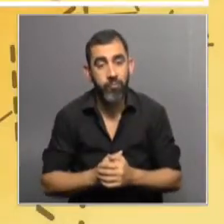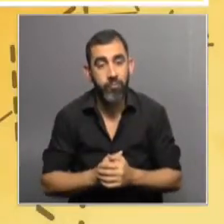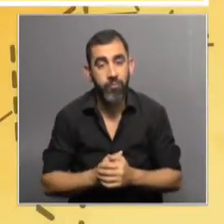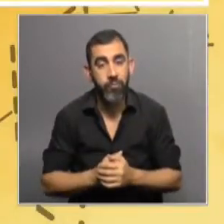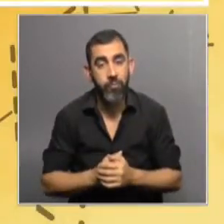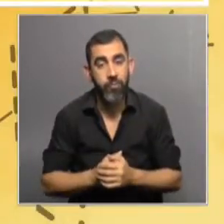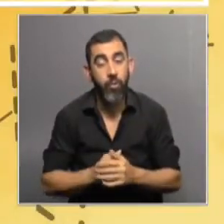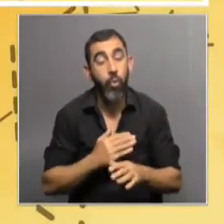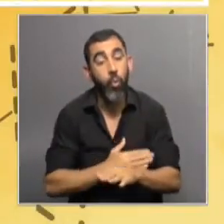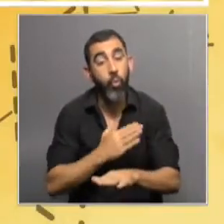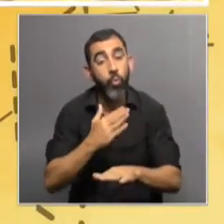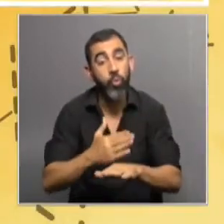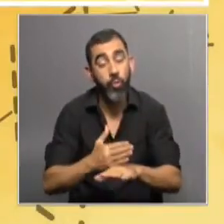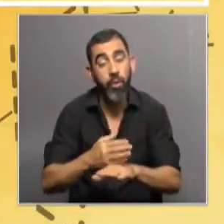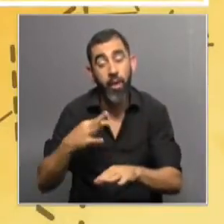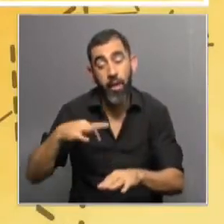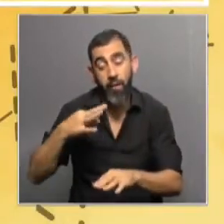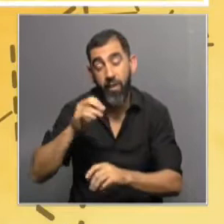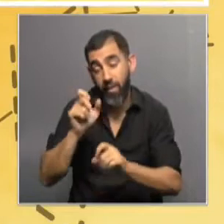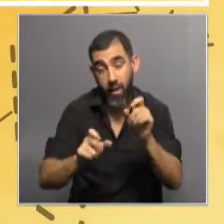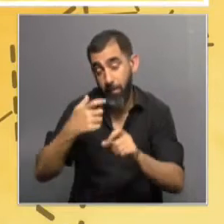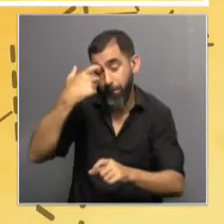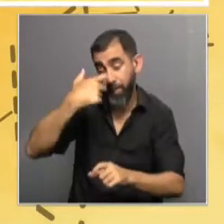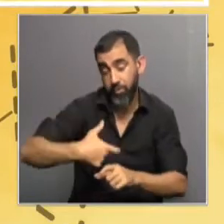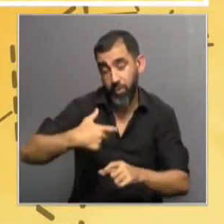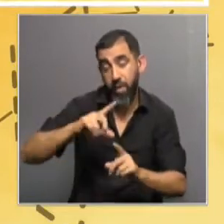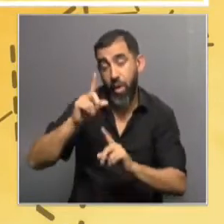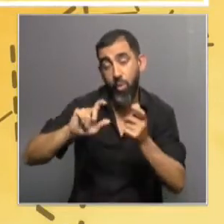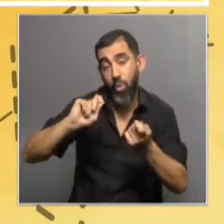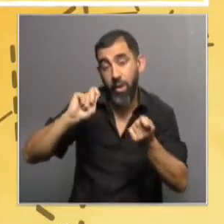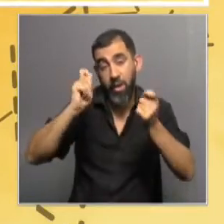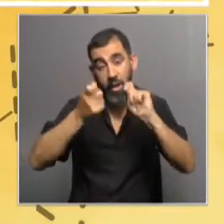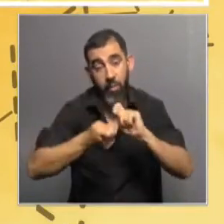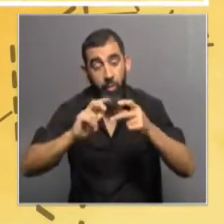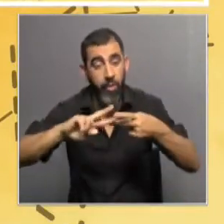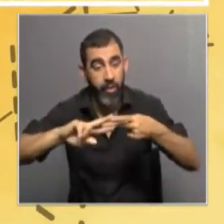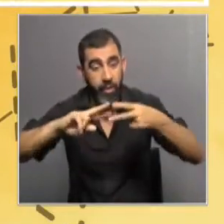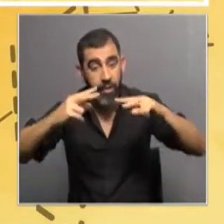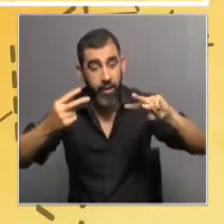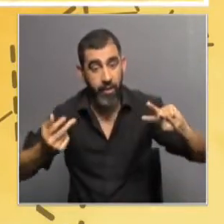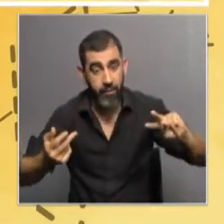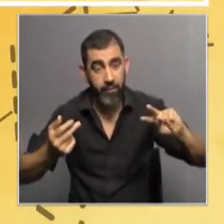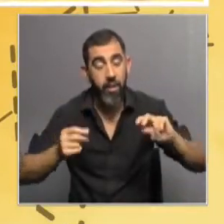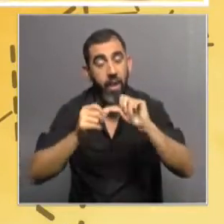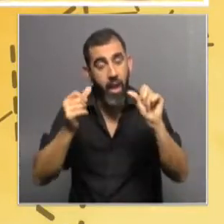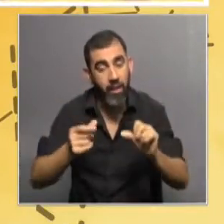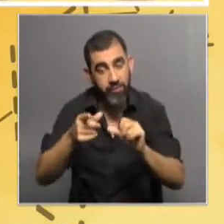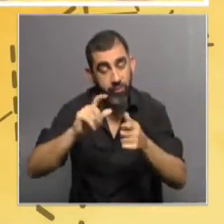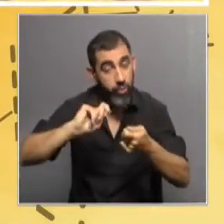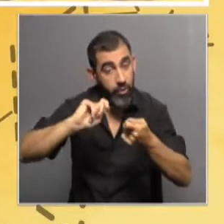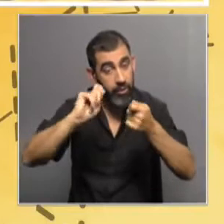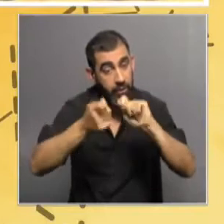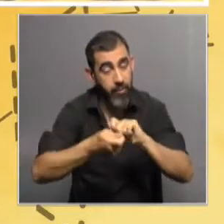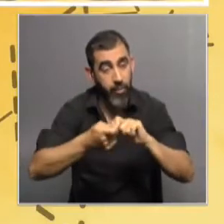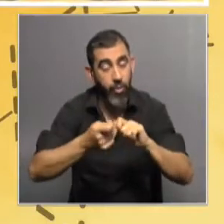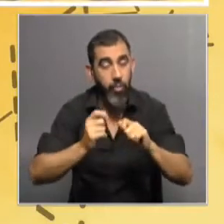adquisición a lo largo de la vida de un individuo una serie de de alteraciones que se dan en tu información genética que provoca una alteración en la